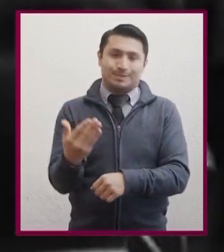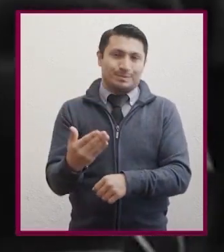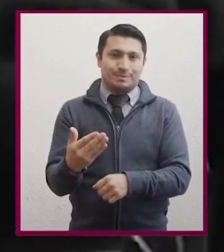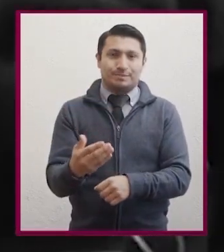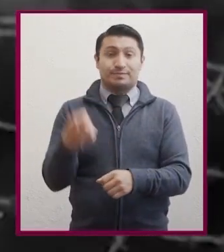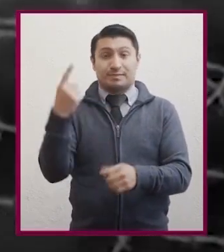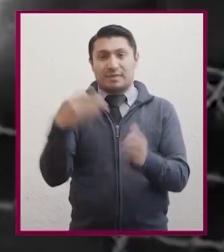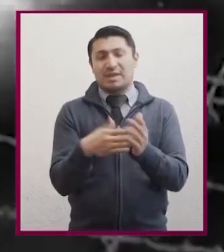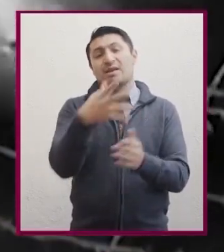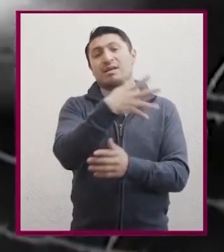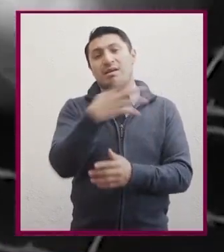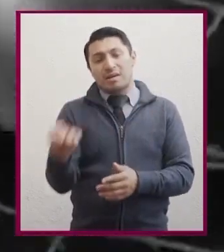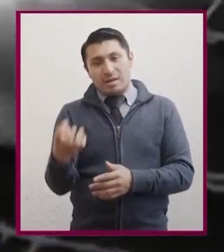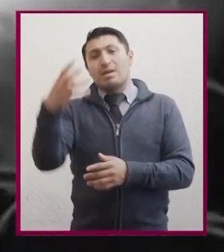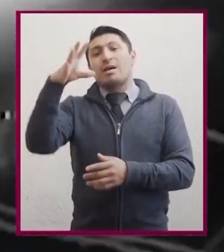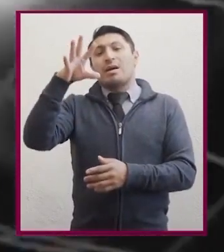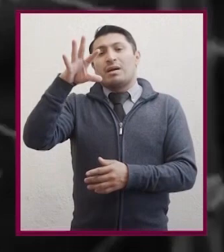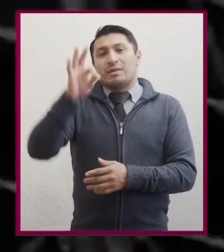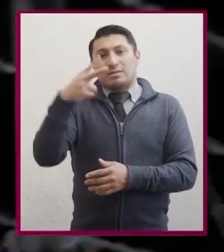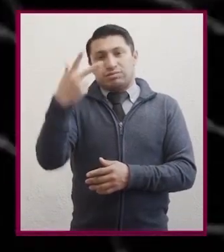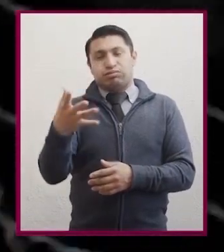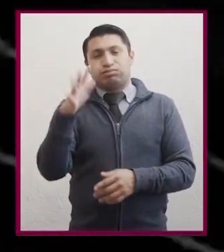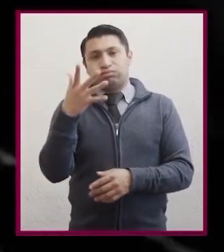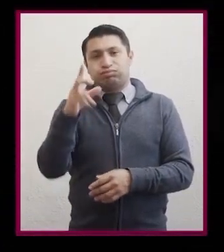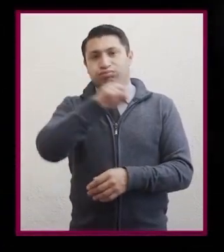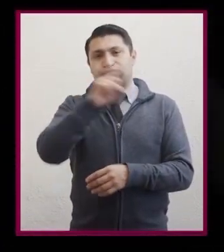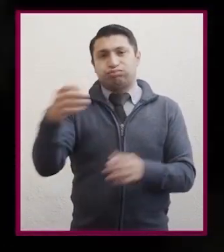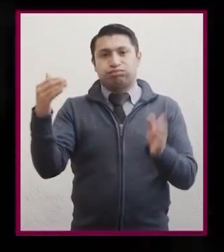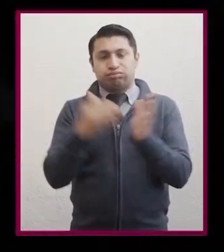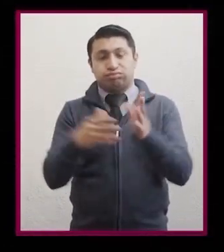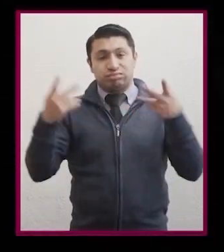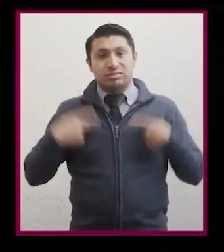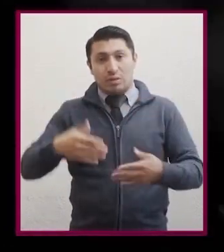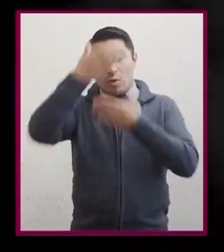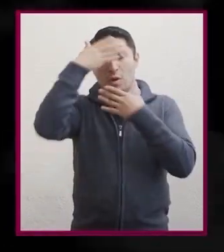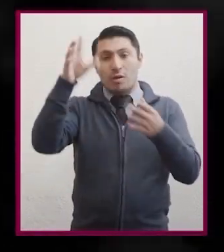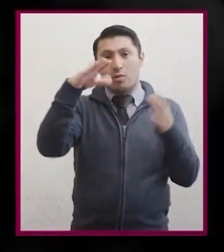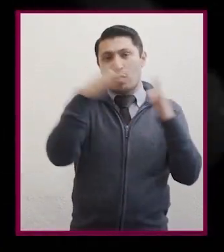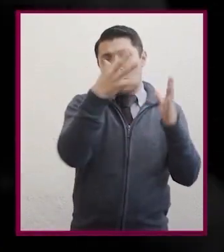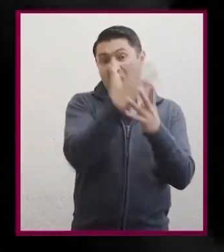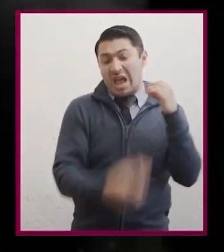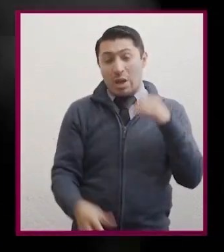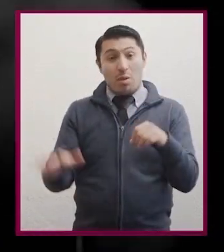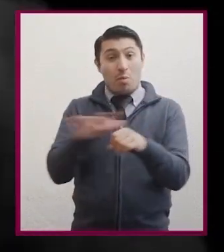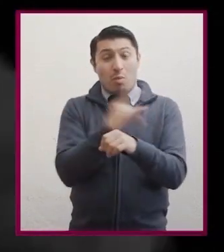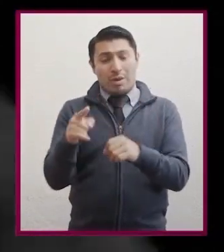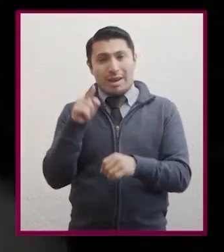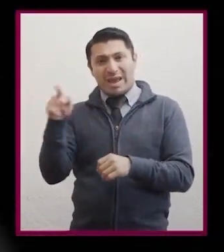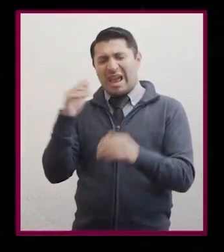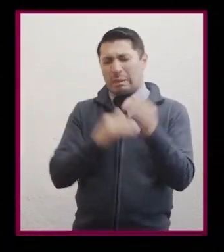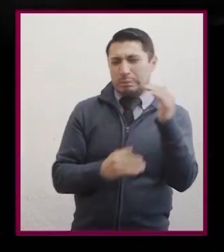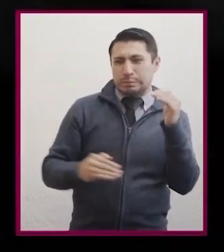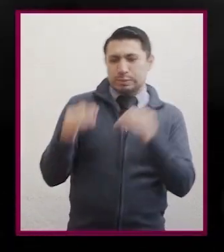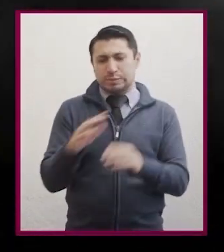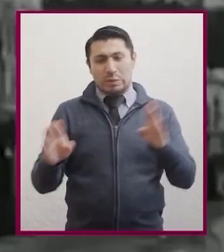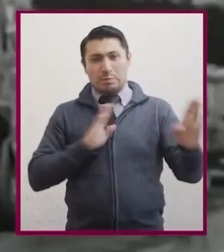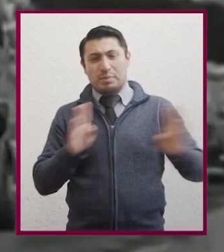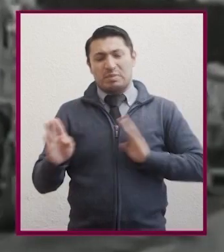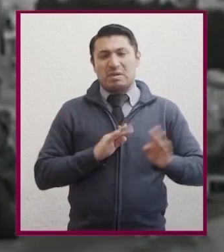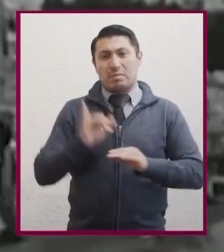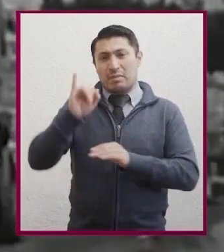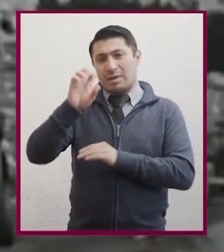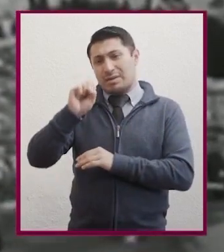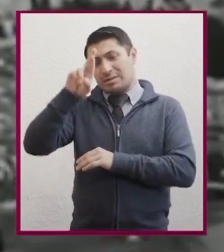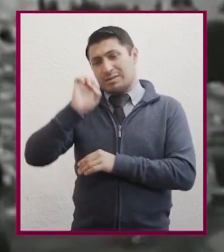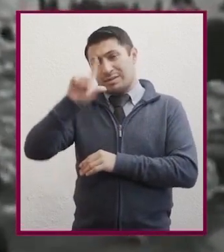Para 1948, cerca de 100.000 árabes habían huido de sus hogares por la superioridad de las fuerzas militares